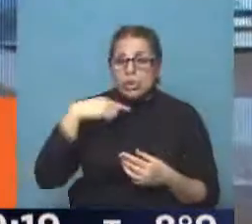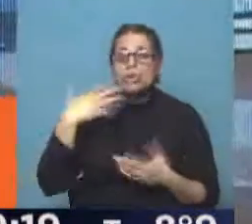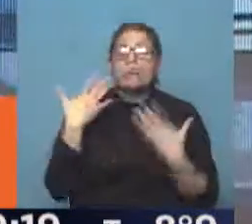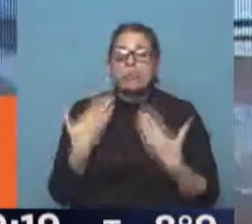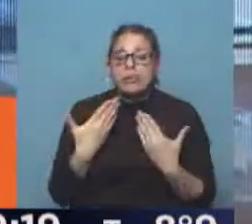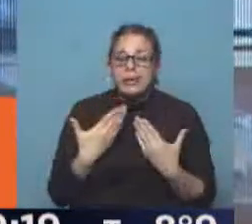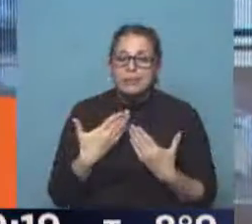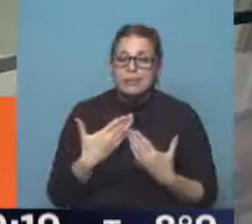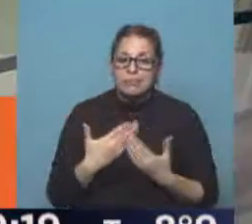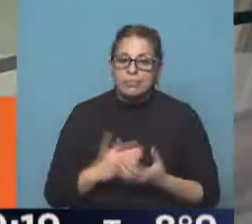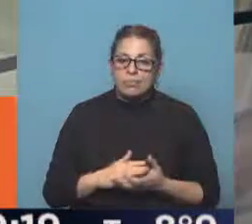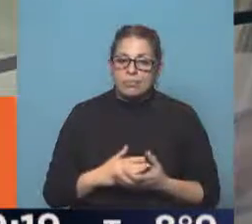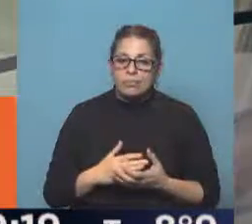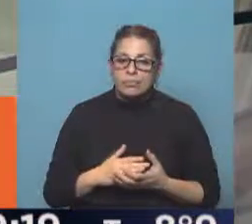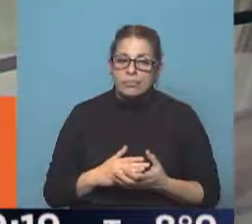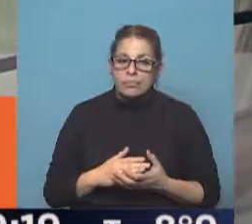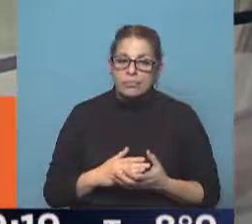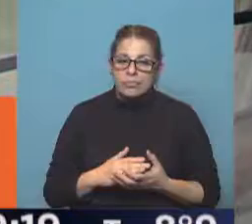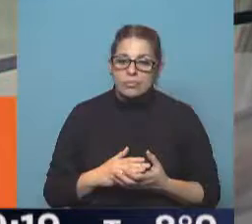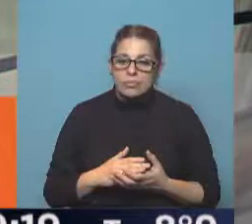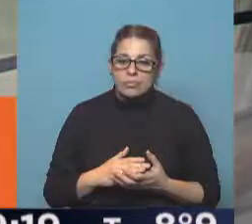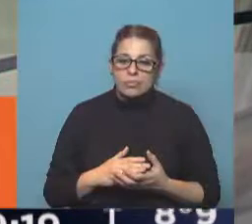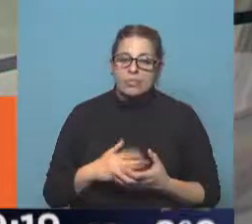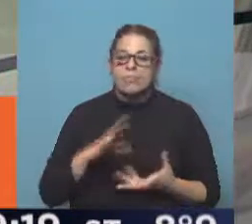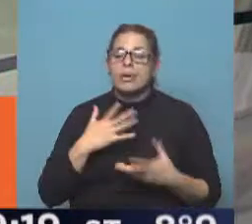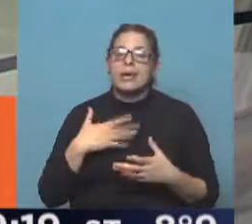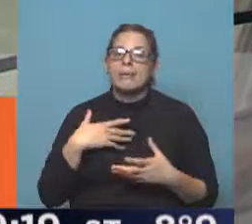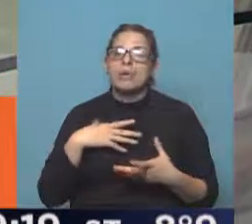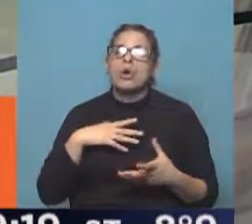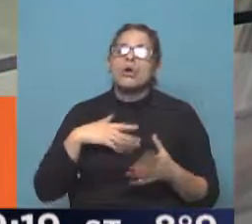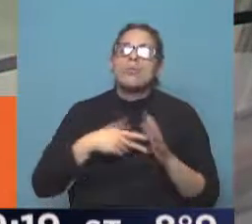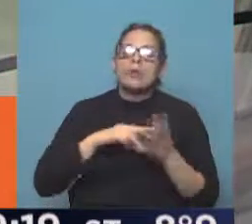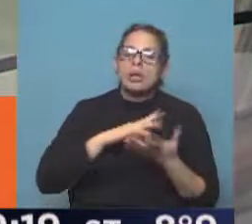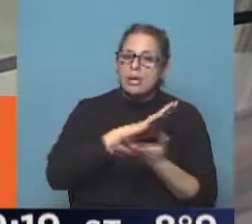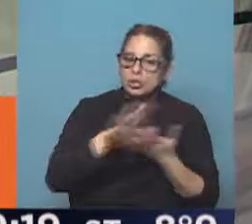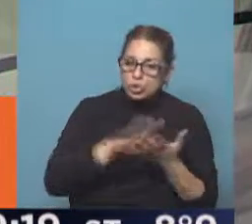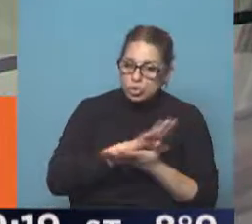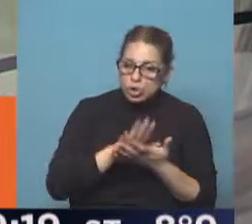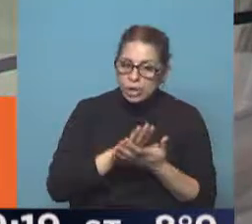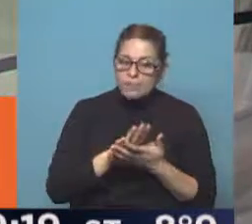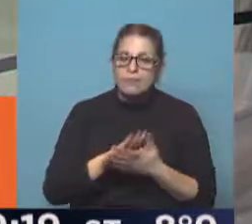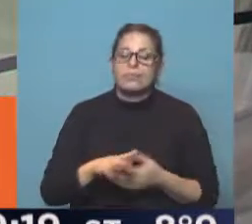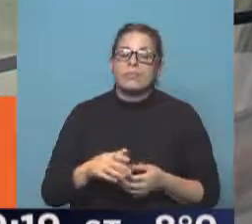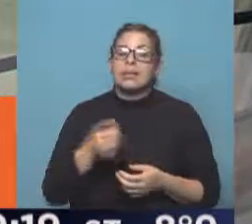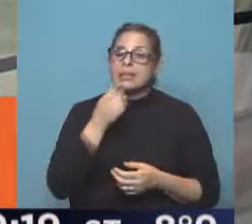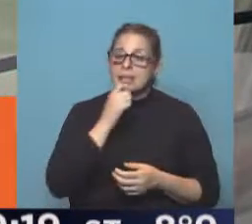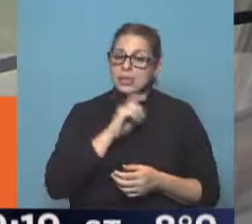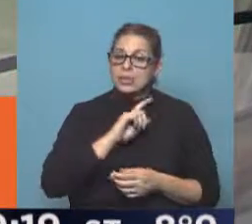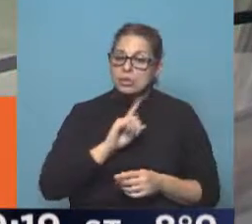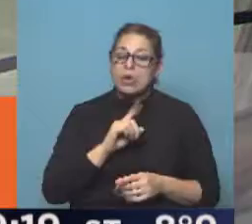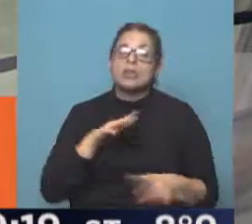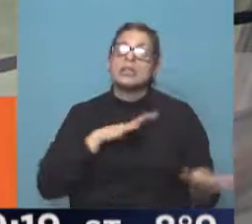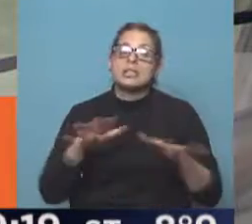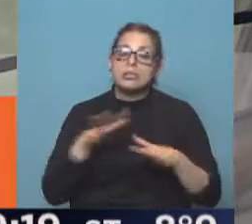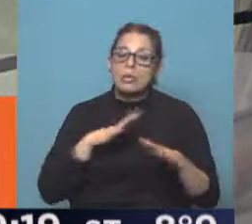poder encontrar una institucionalización del conflicto y de la situación que vivimos, porque si no vamos a vivir en una situación